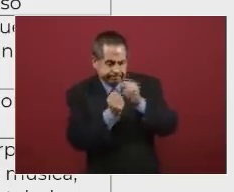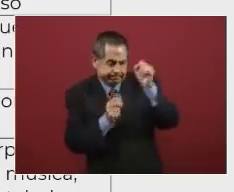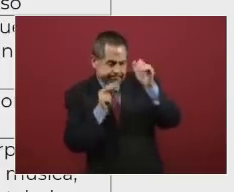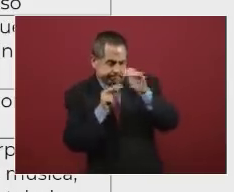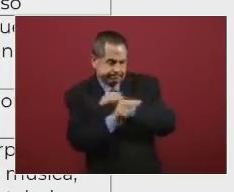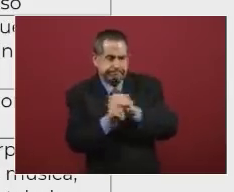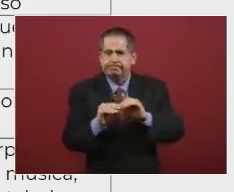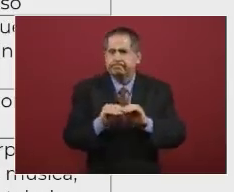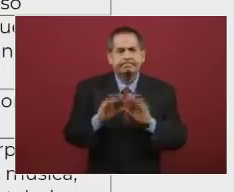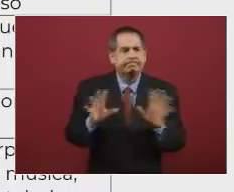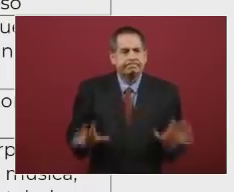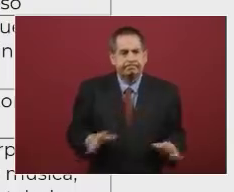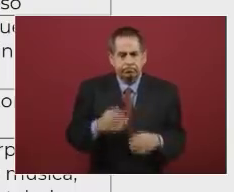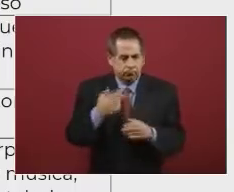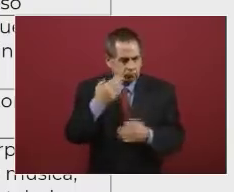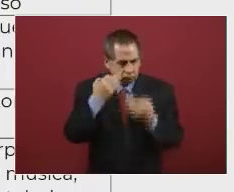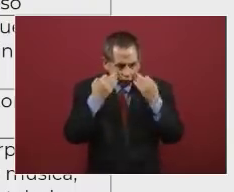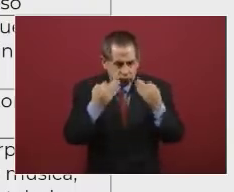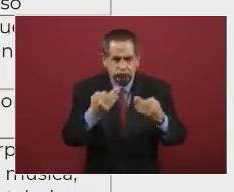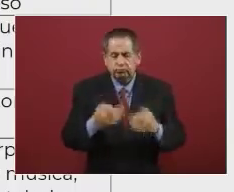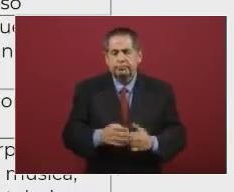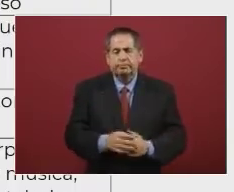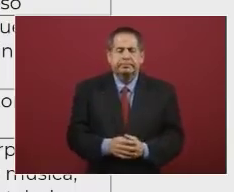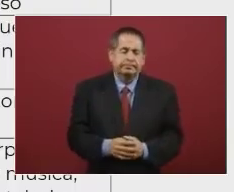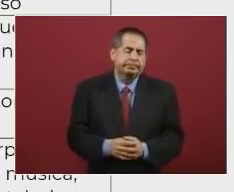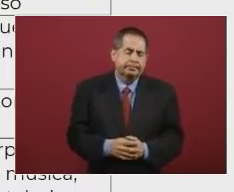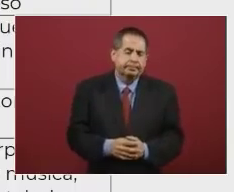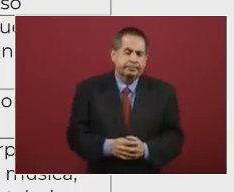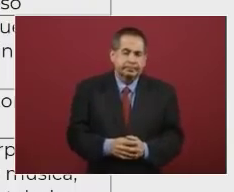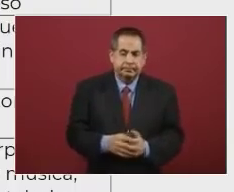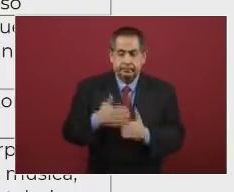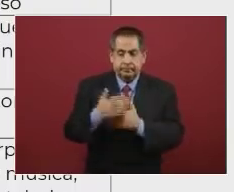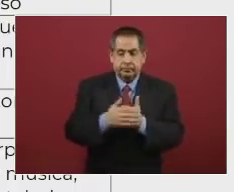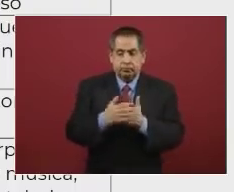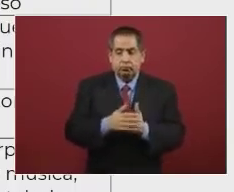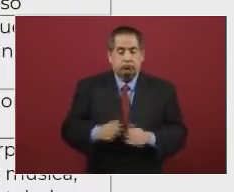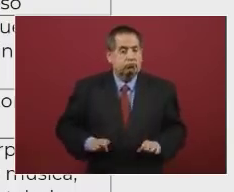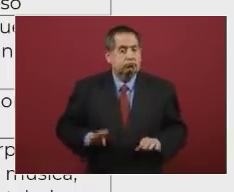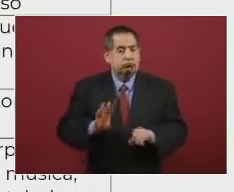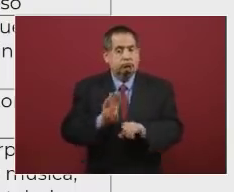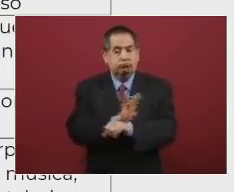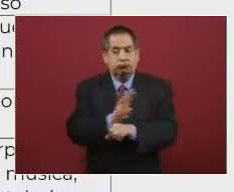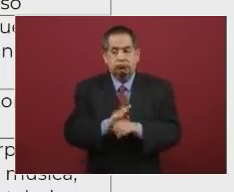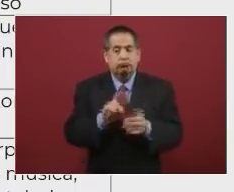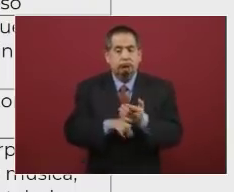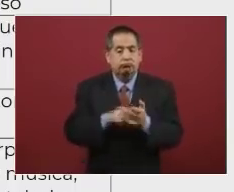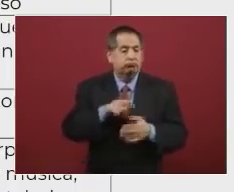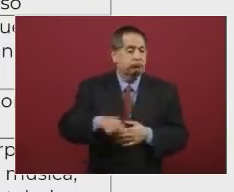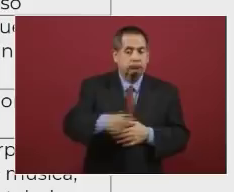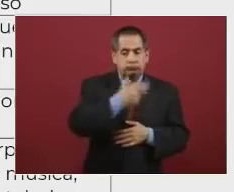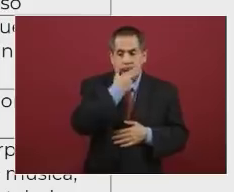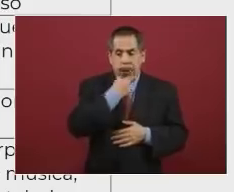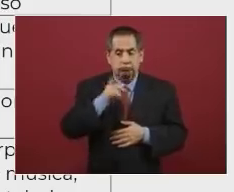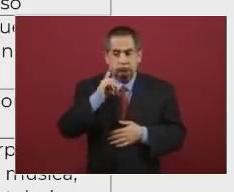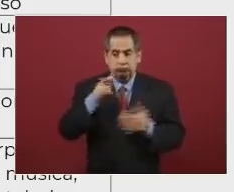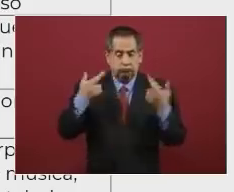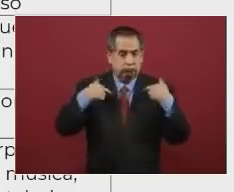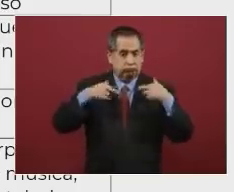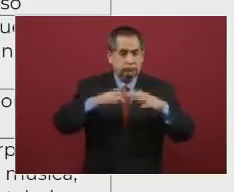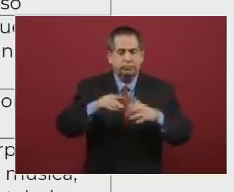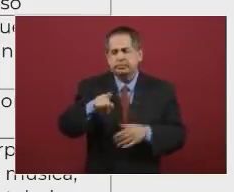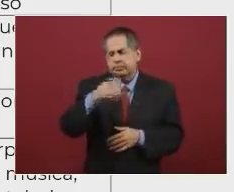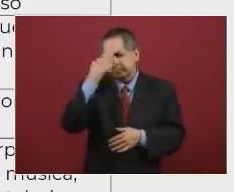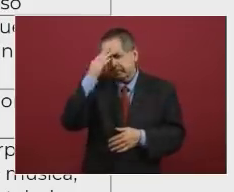totalmente transparente. Y esto va a venir en beneficio de las maestras y los maestros que seguramente muchos de los que nos